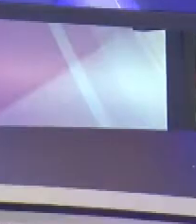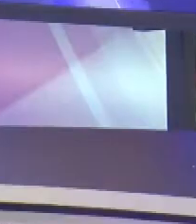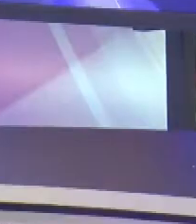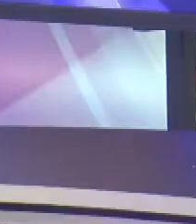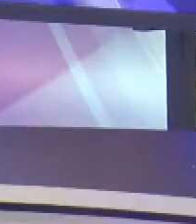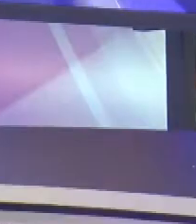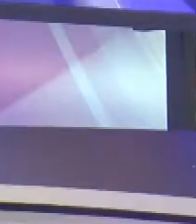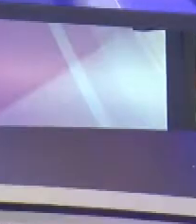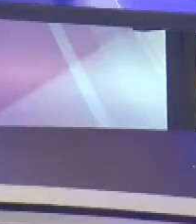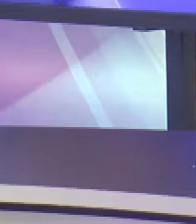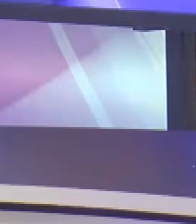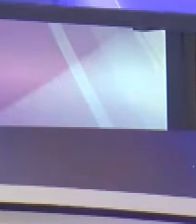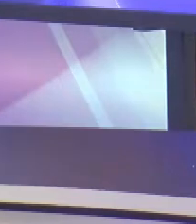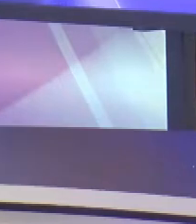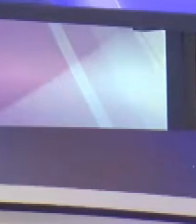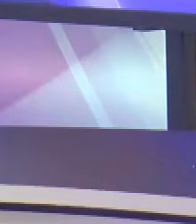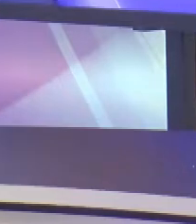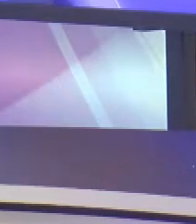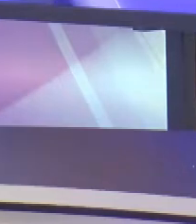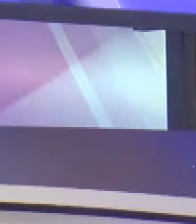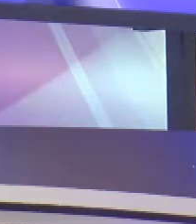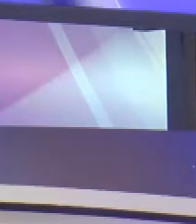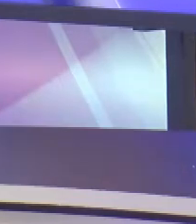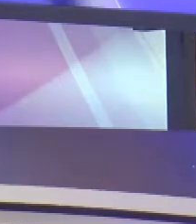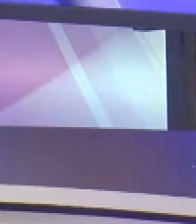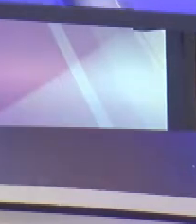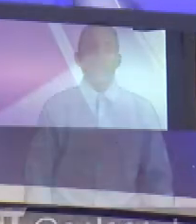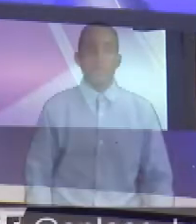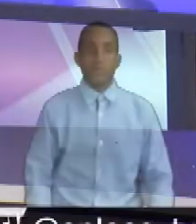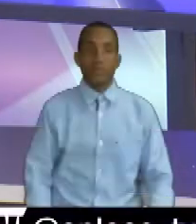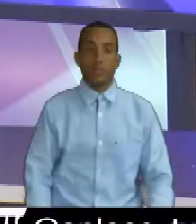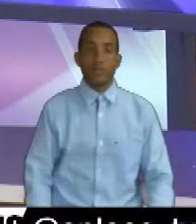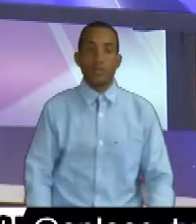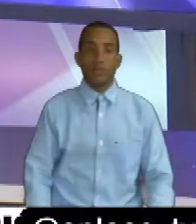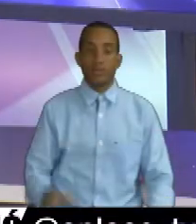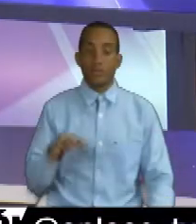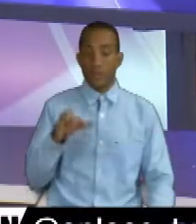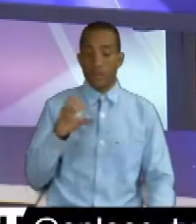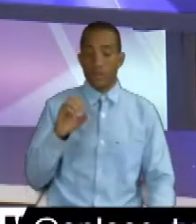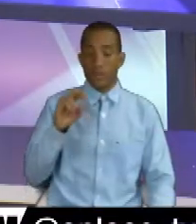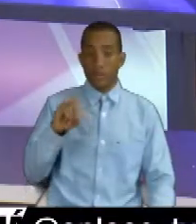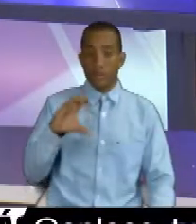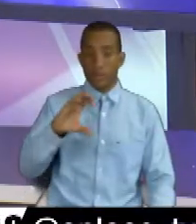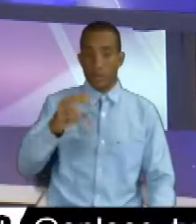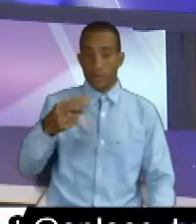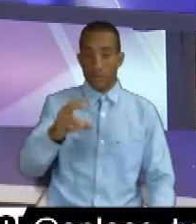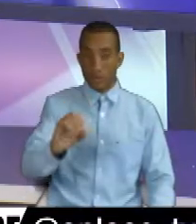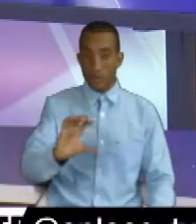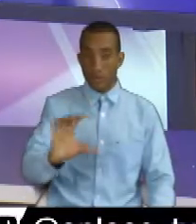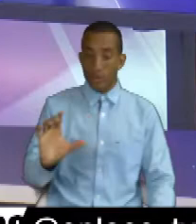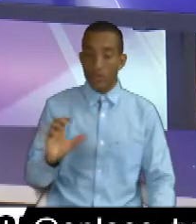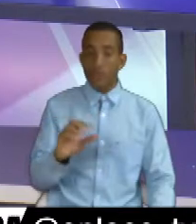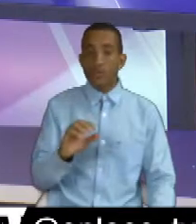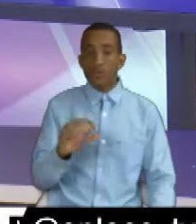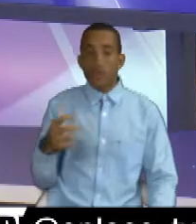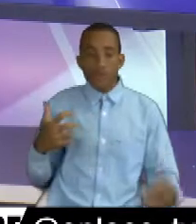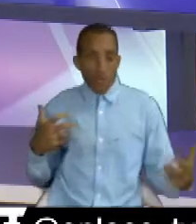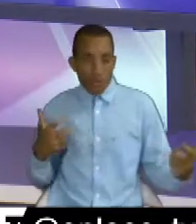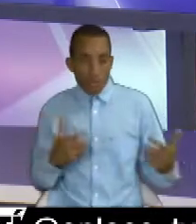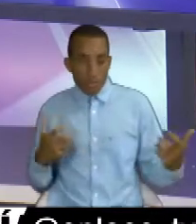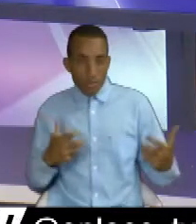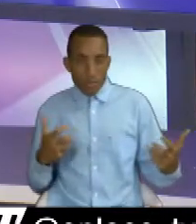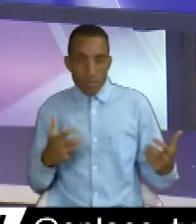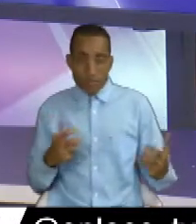Poncho Zuleta deleitó con su música a los asistentes al Club Infantas para participar de la campaña de la Policía Nacional Café por un